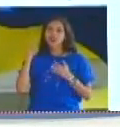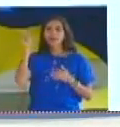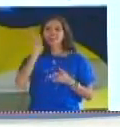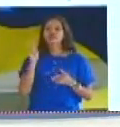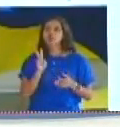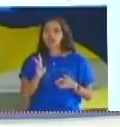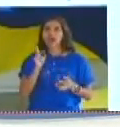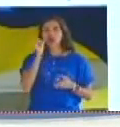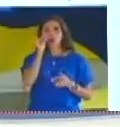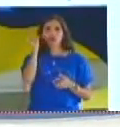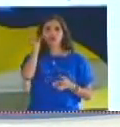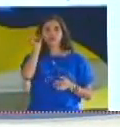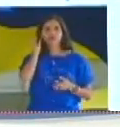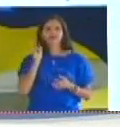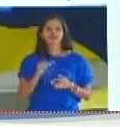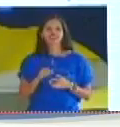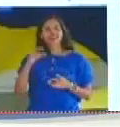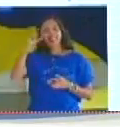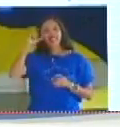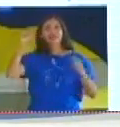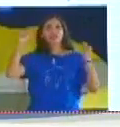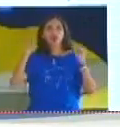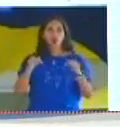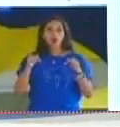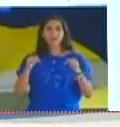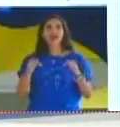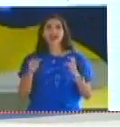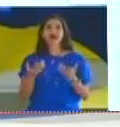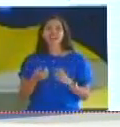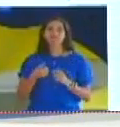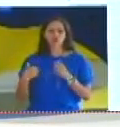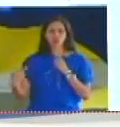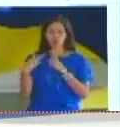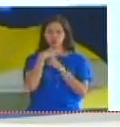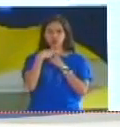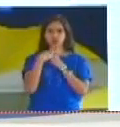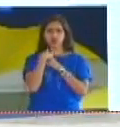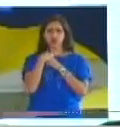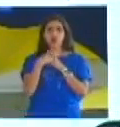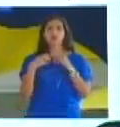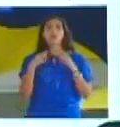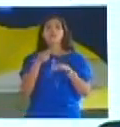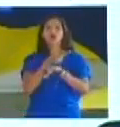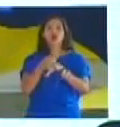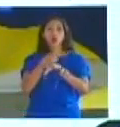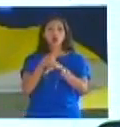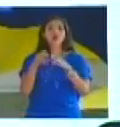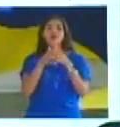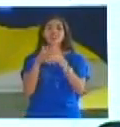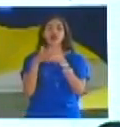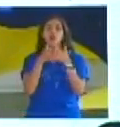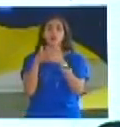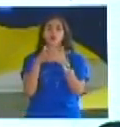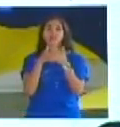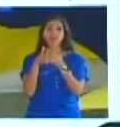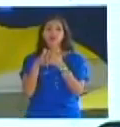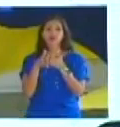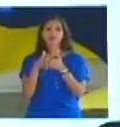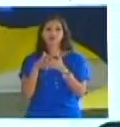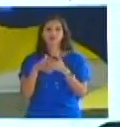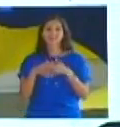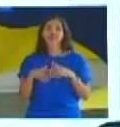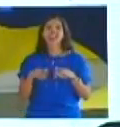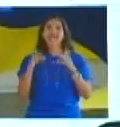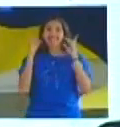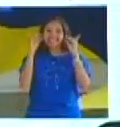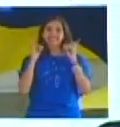venezolanos y venezolanas que el día de hoy han sido agredidos por el gobierno de los Estados Unidos. He